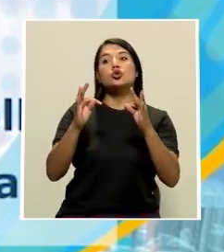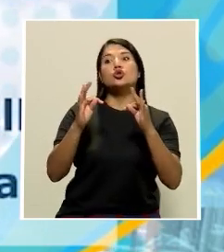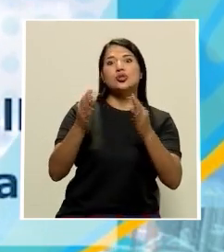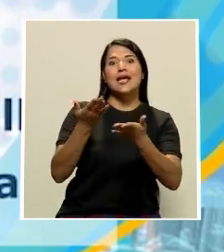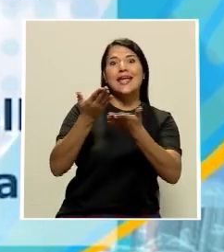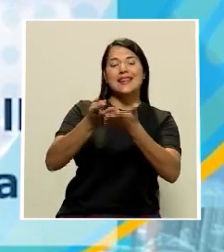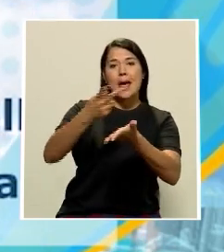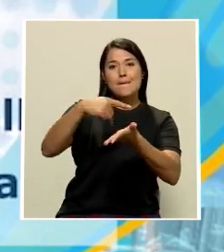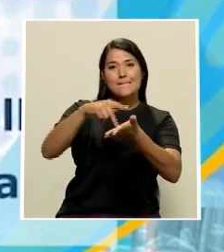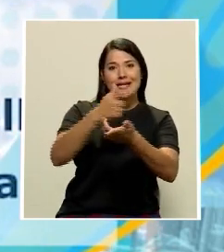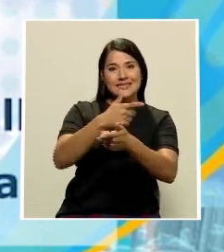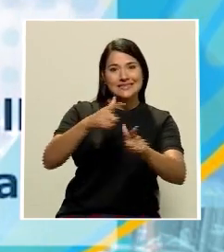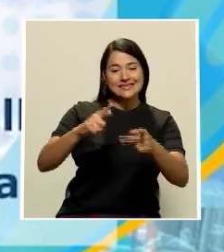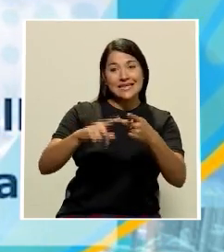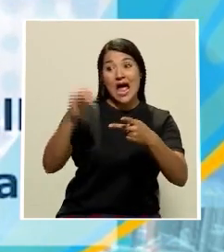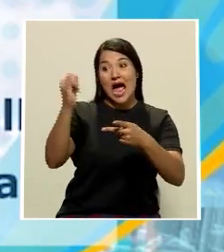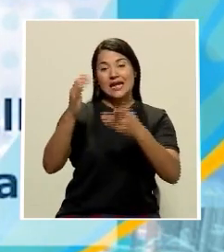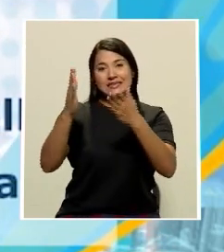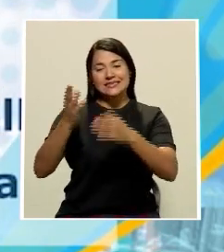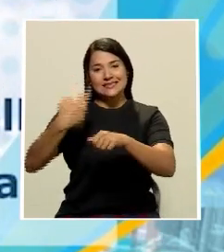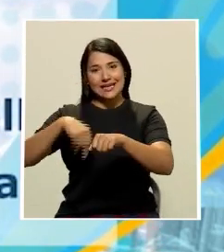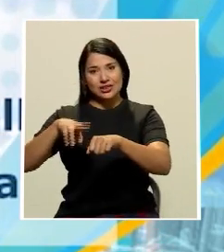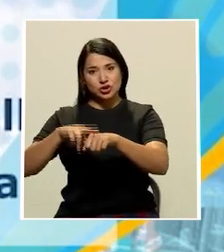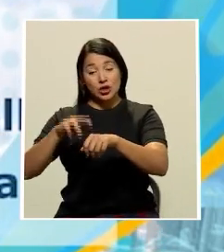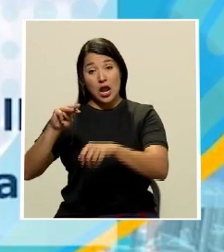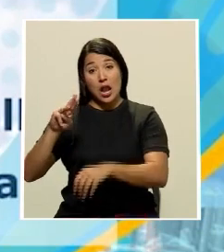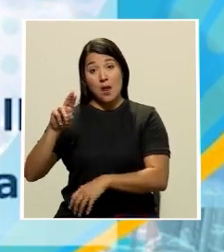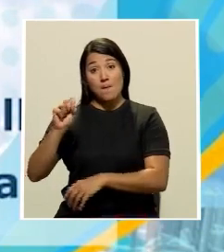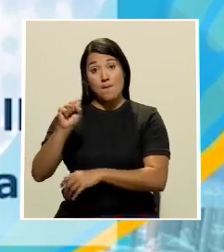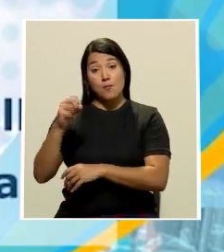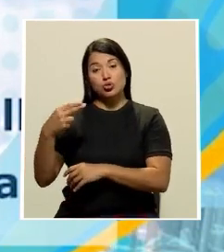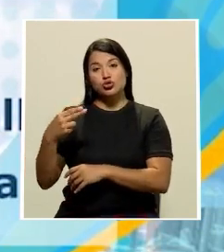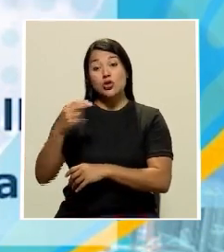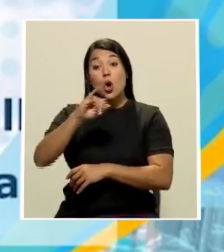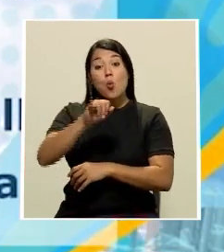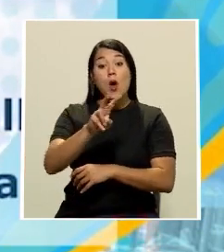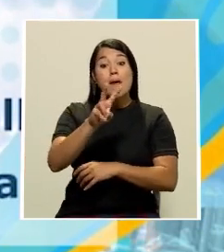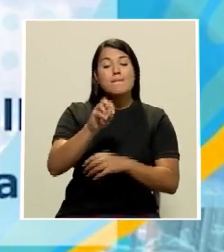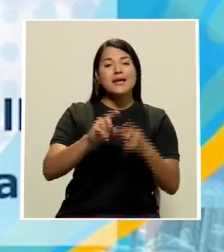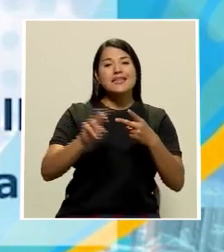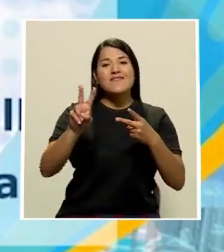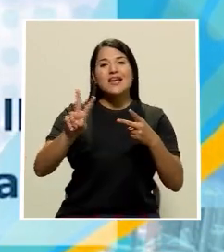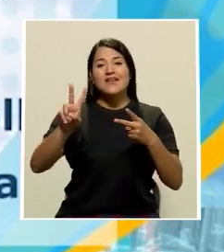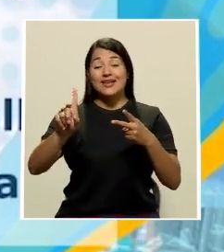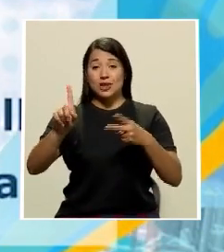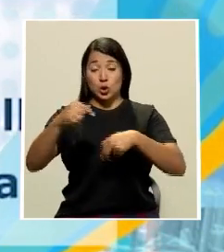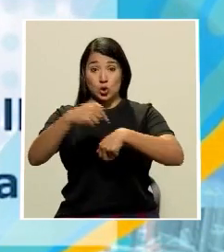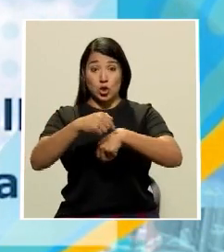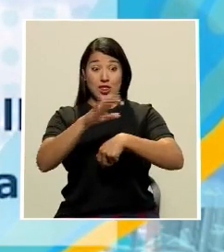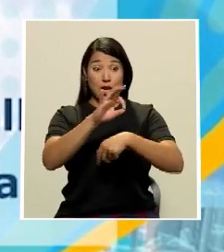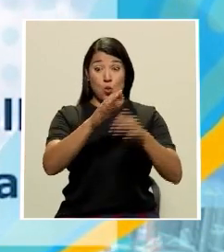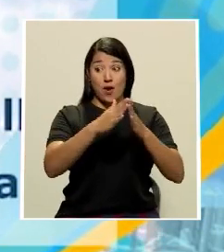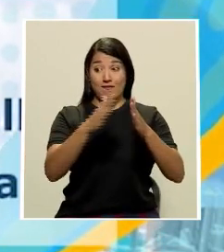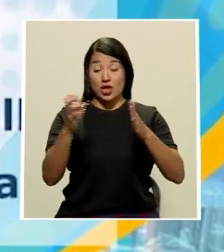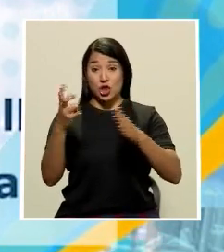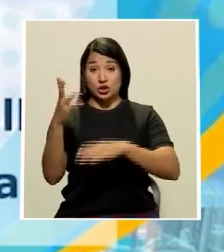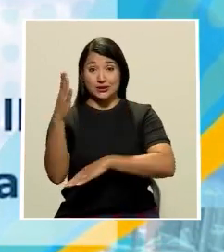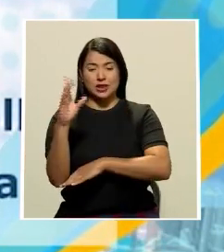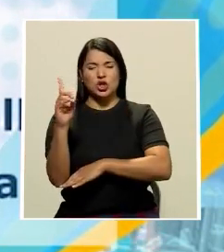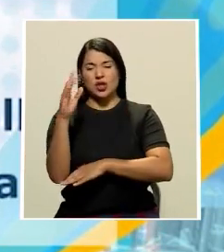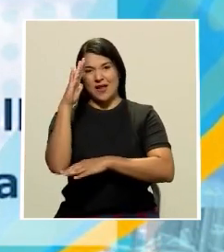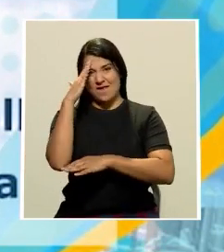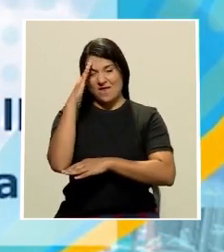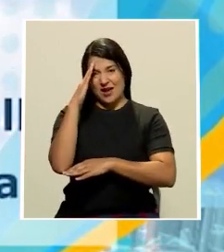La Libertad y el artista nacional Mush, este jueves 20 y viernes 21 de 9 a 12 mediodía en el Facebook